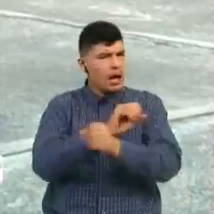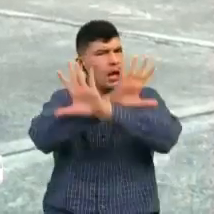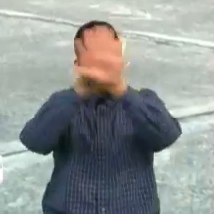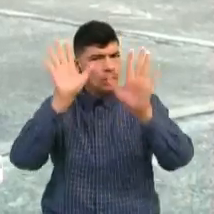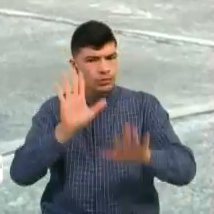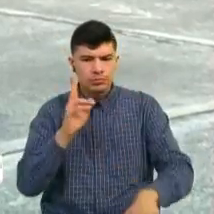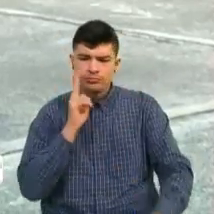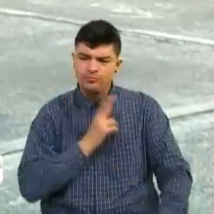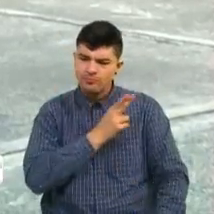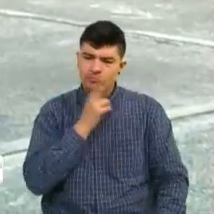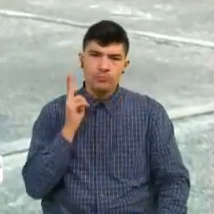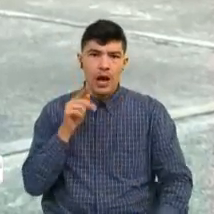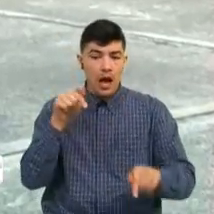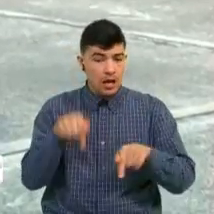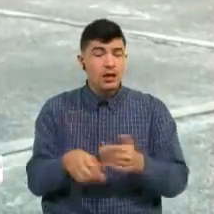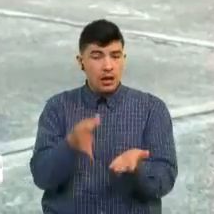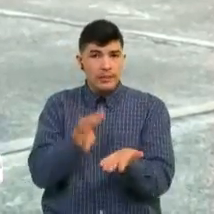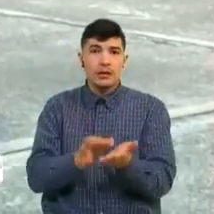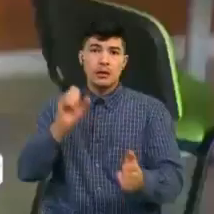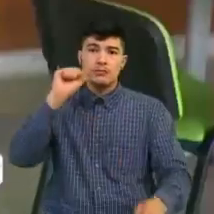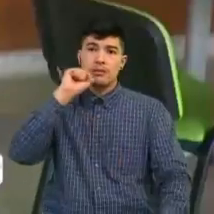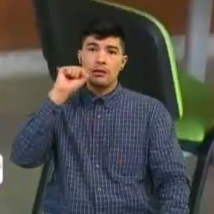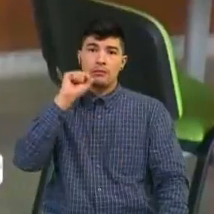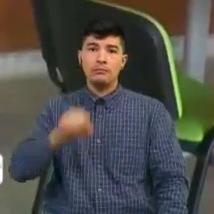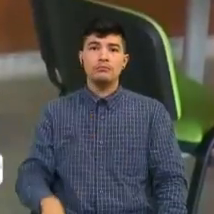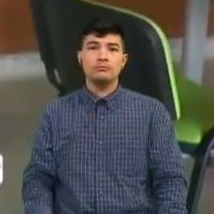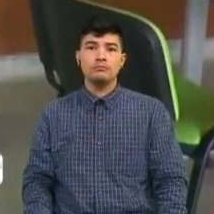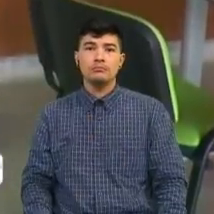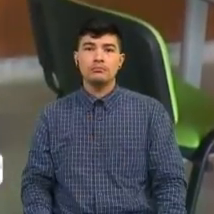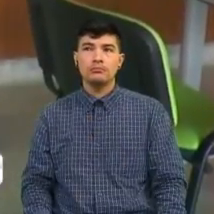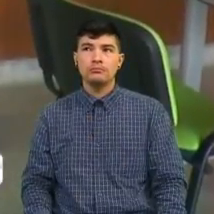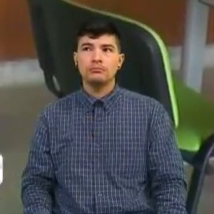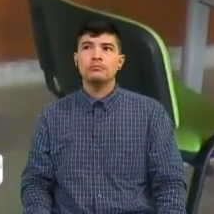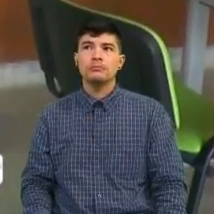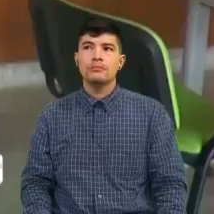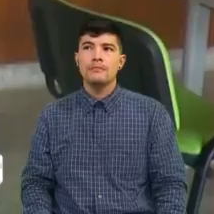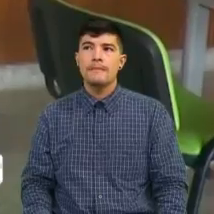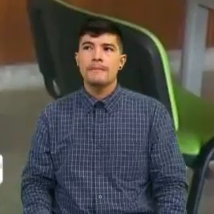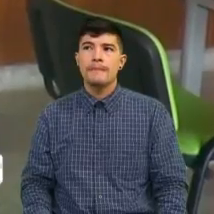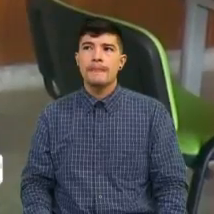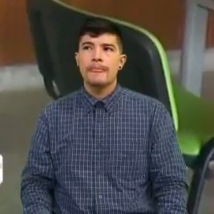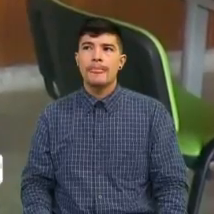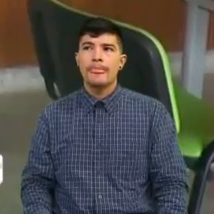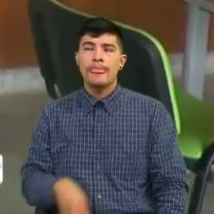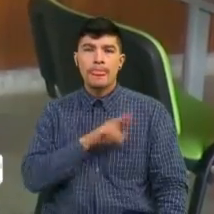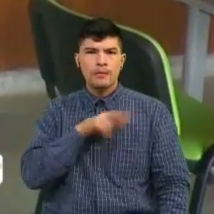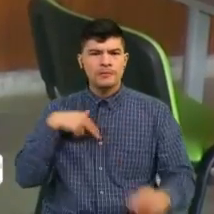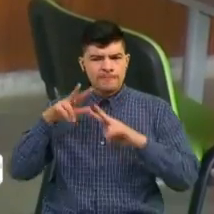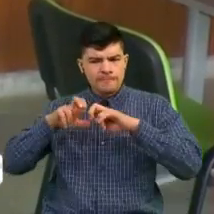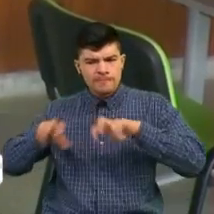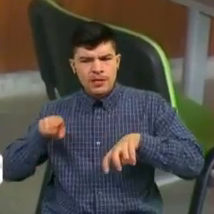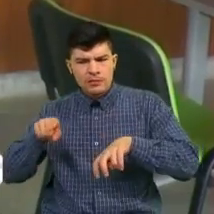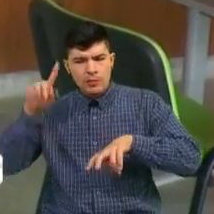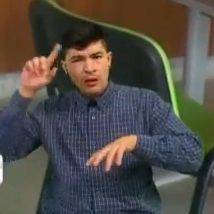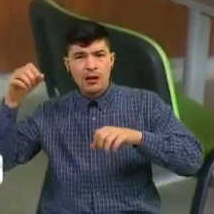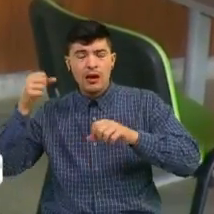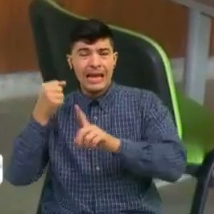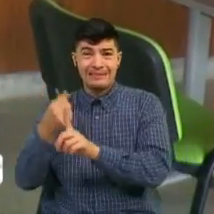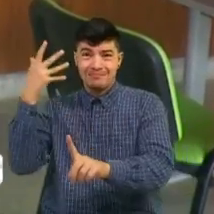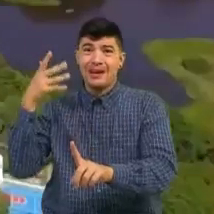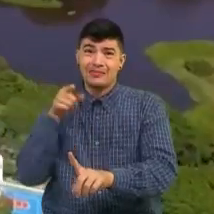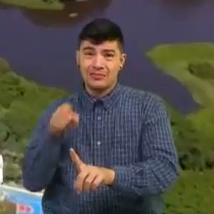permanente con la capital petrolera de Colombia. Para analizar el impacto que están ocasionando los rellenos sanitarios en los